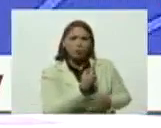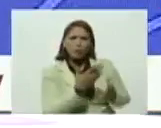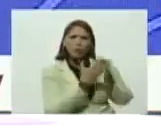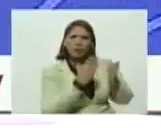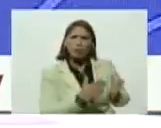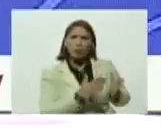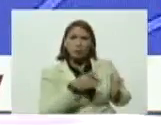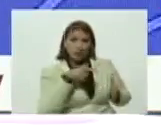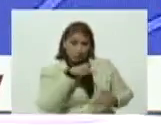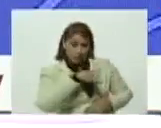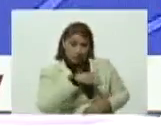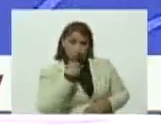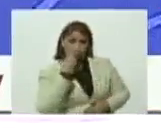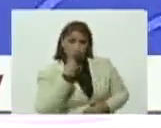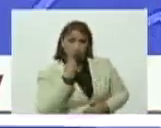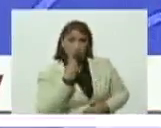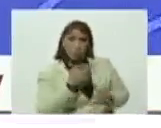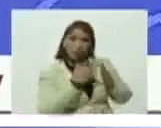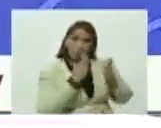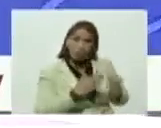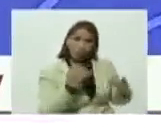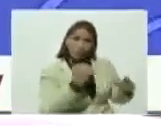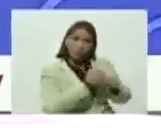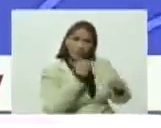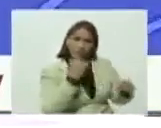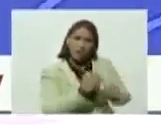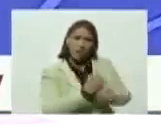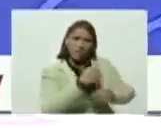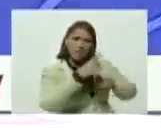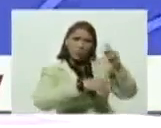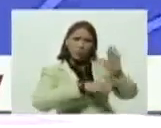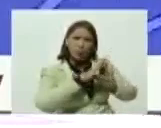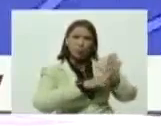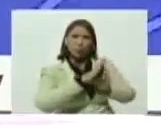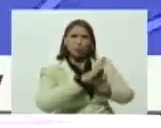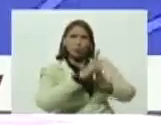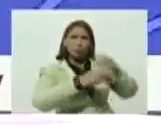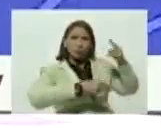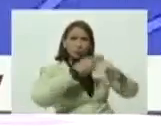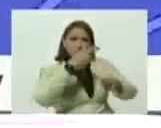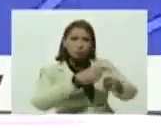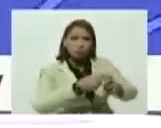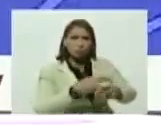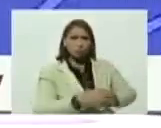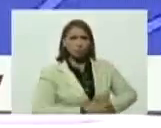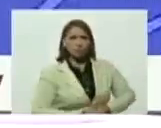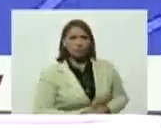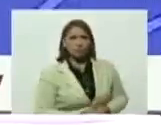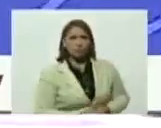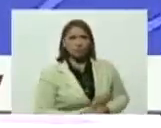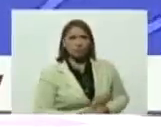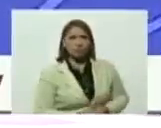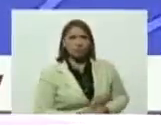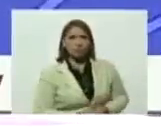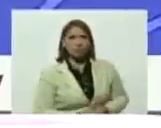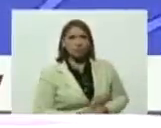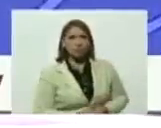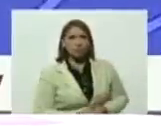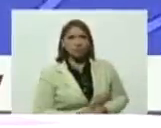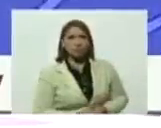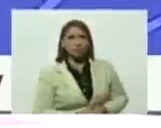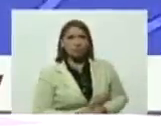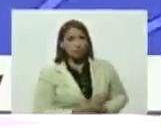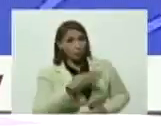juventud estudia, trabaja, produce, construye, esta